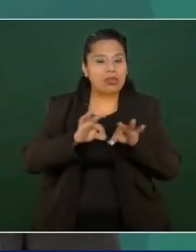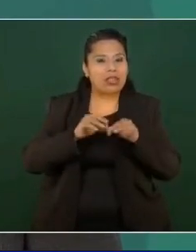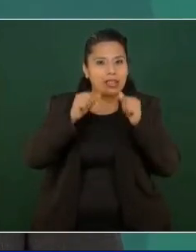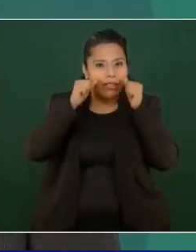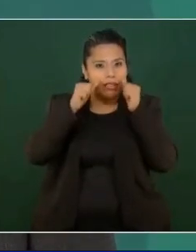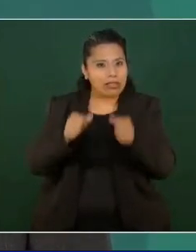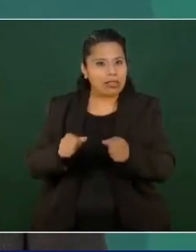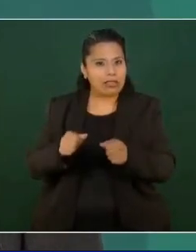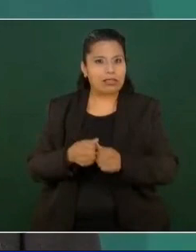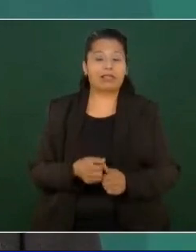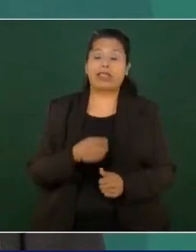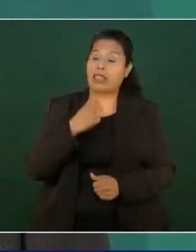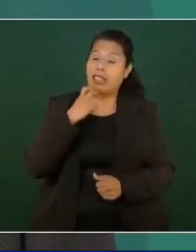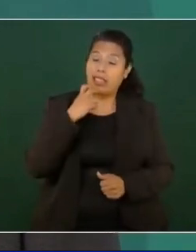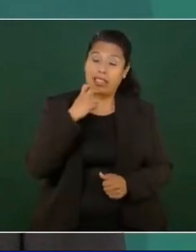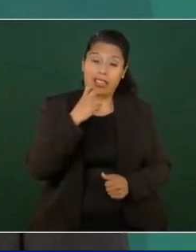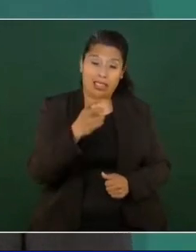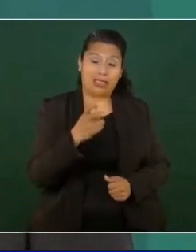Esa fue